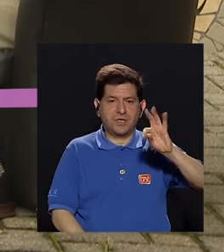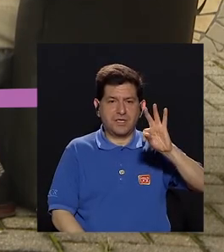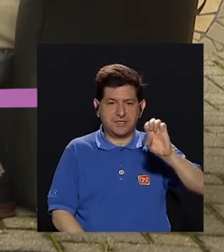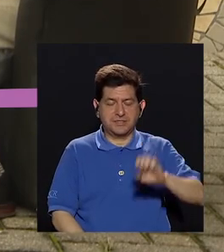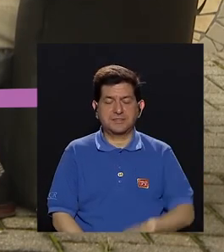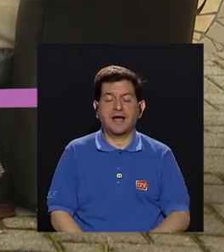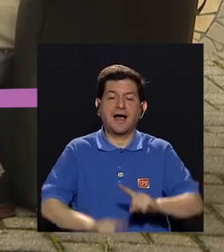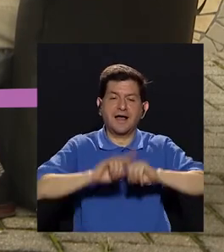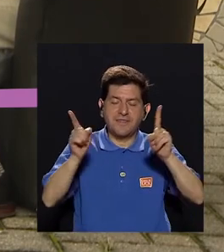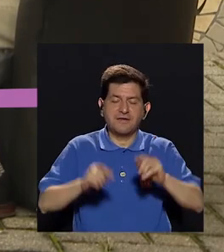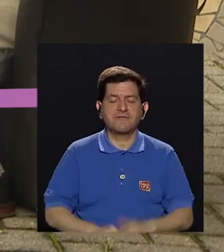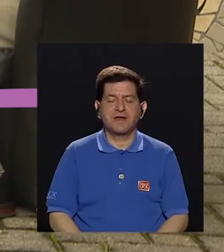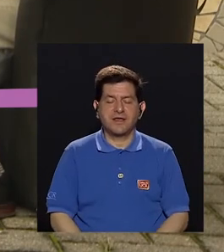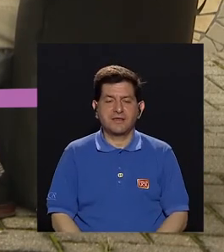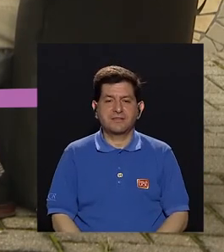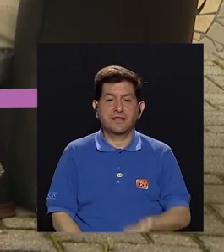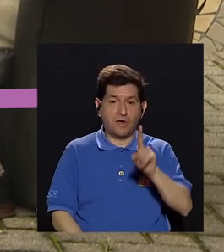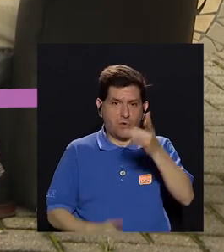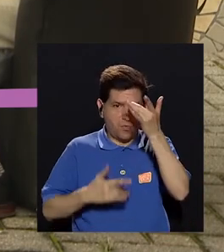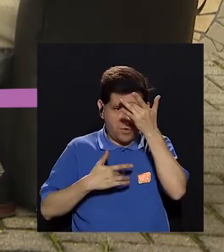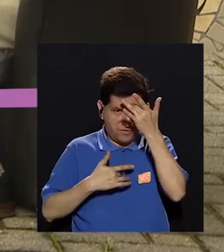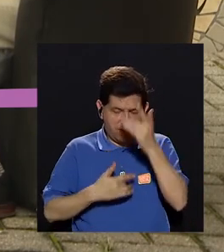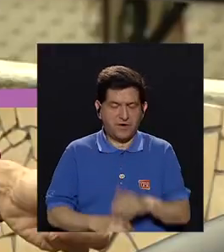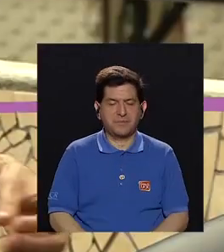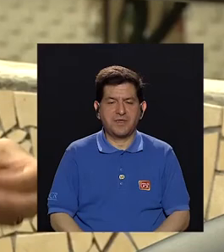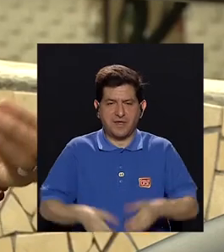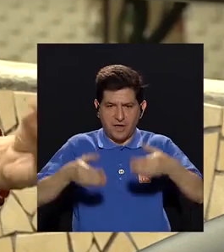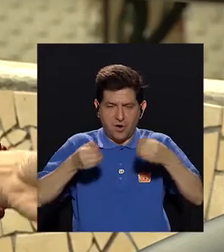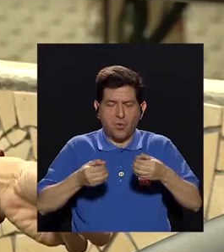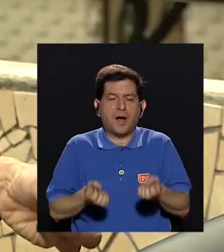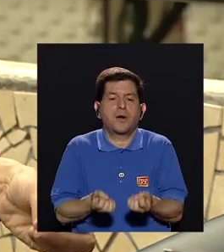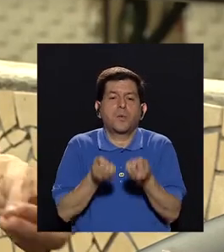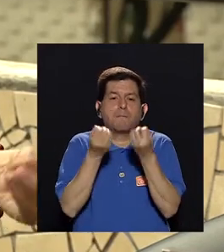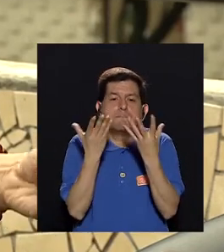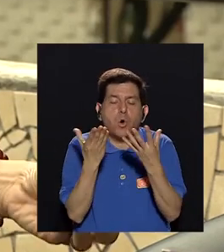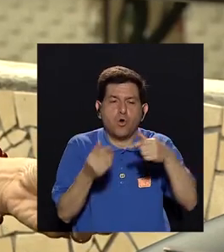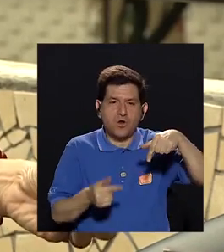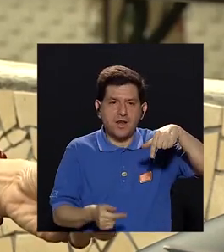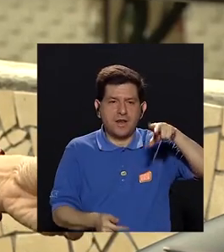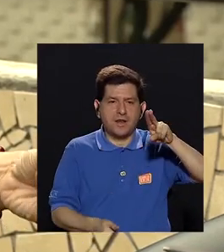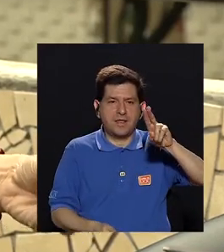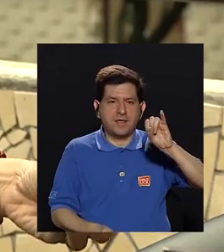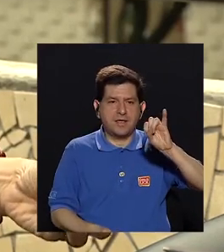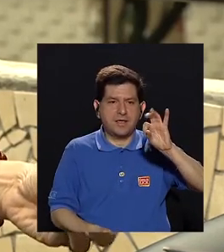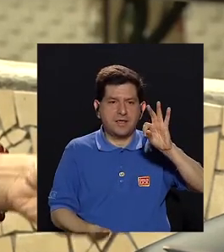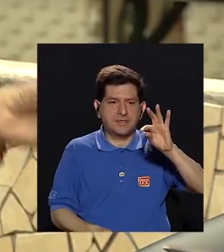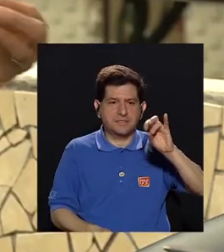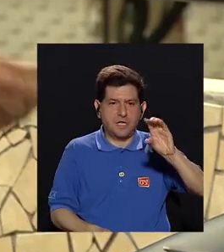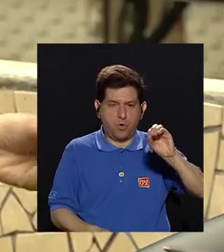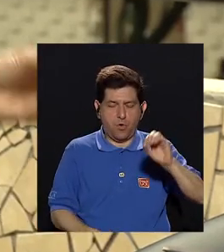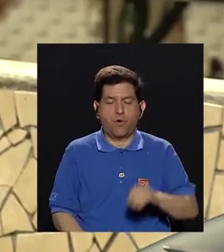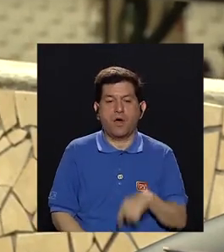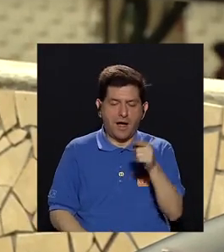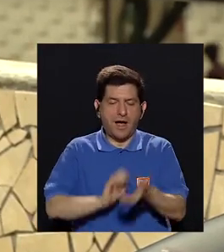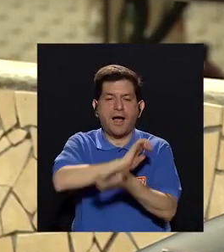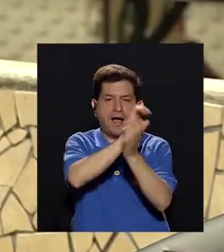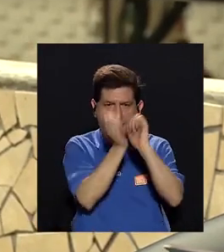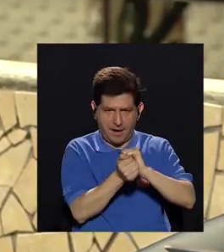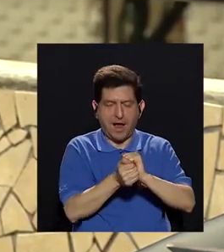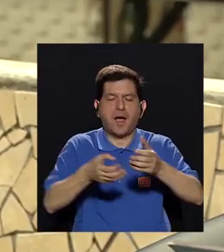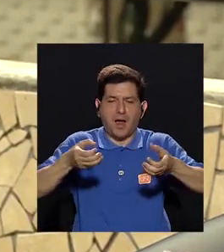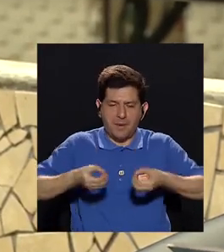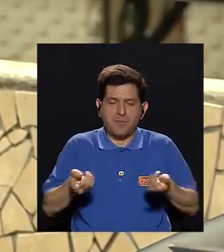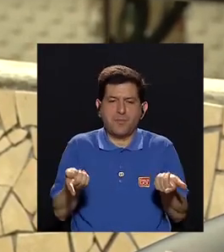es el síndrome de ovario poliquístico, que esa es una enfermedad metabólica y endocrina que da algunos cambios en